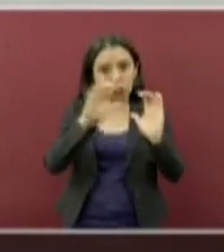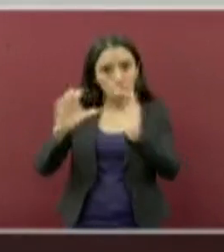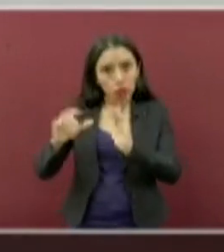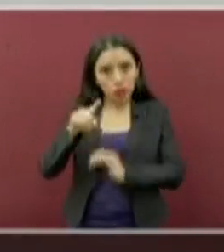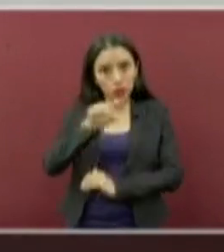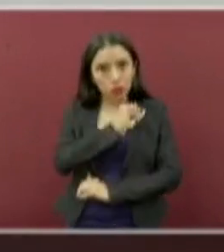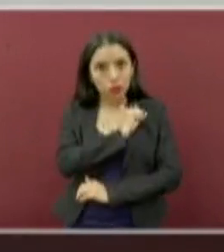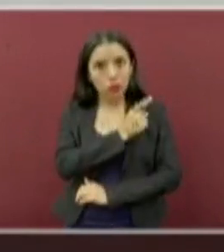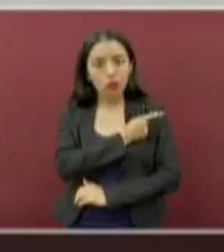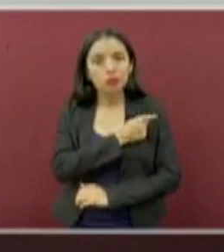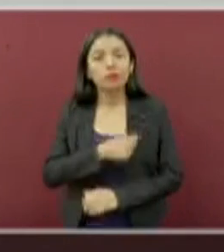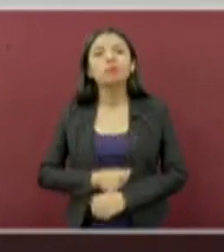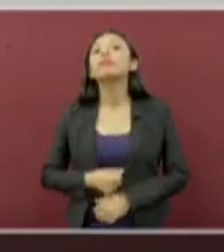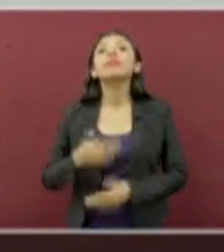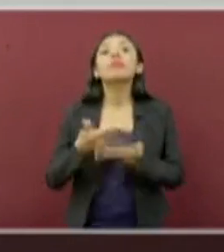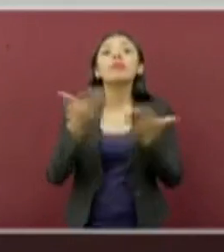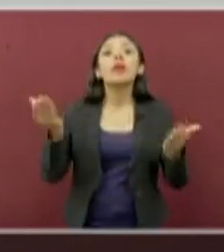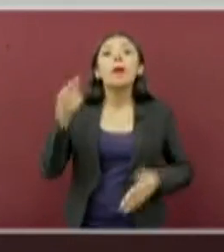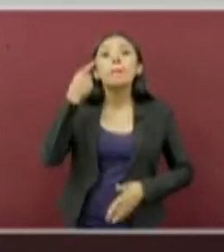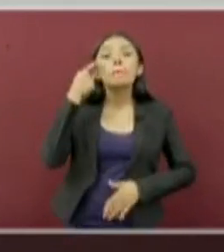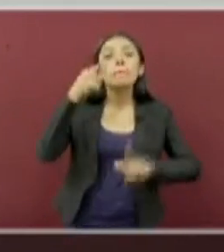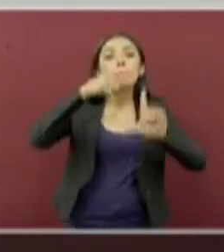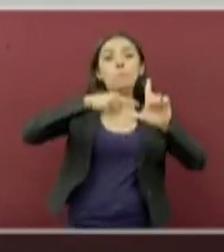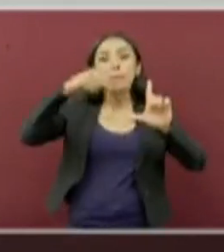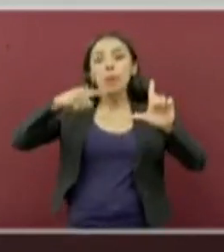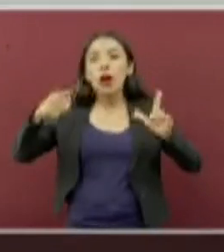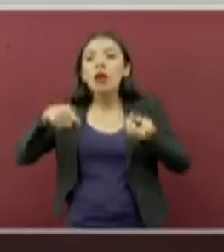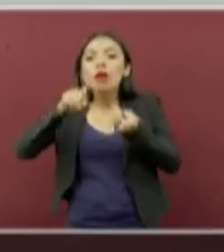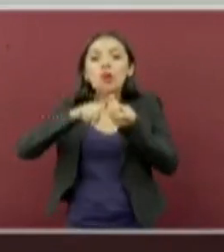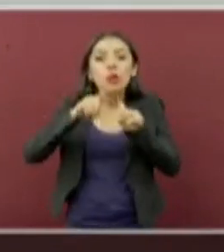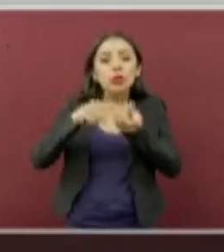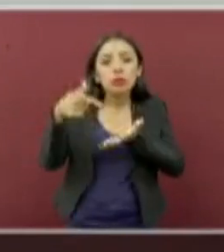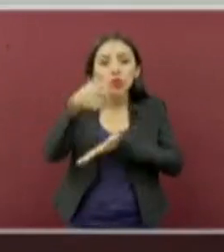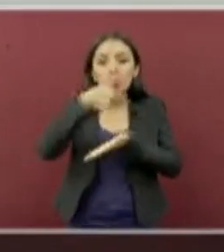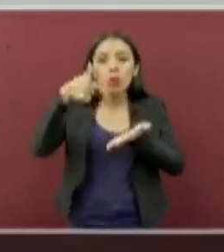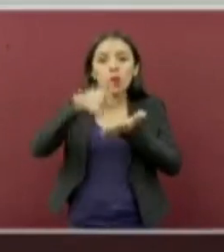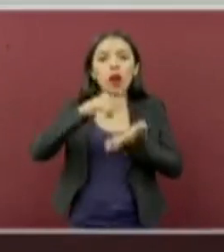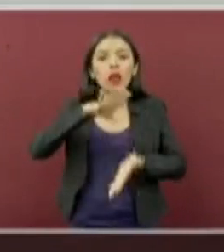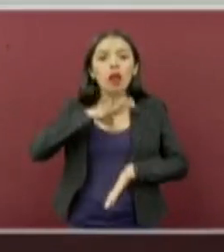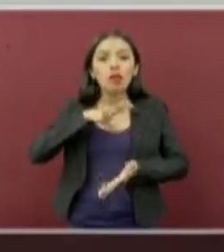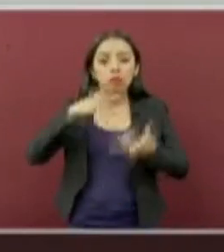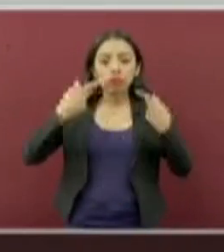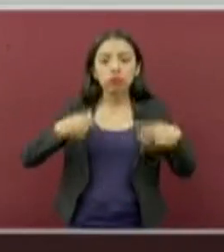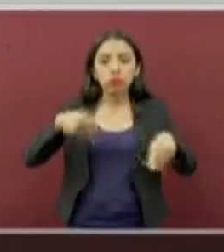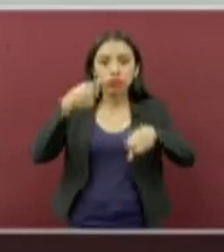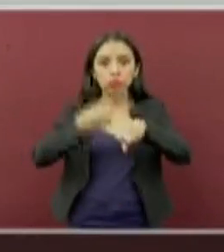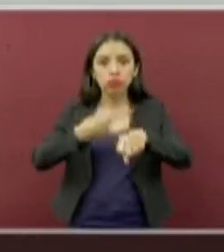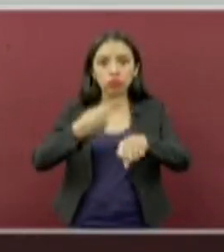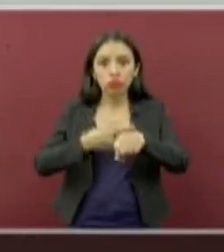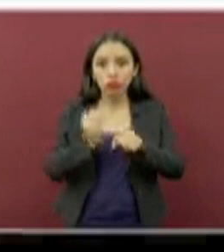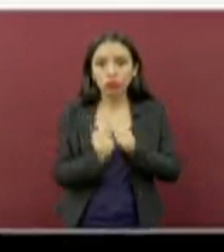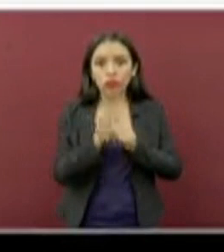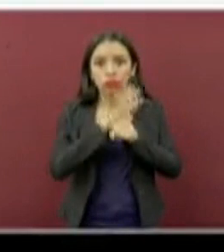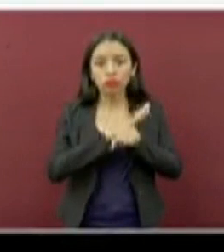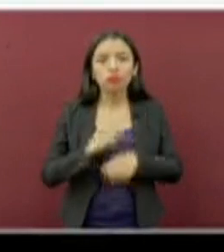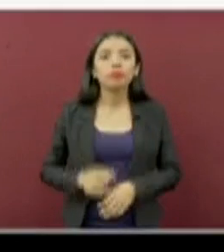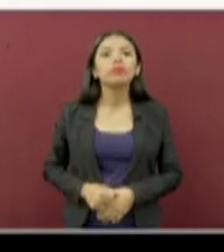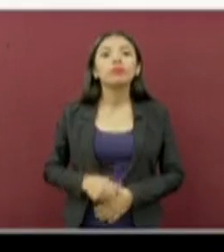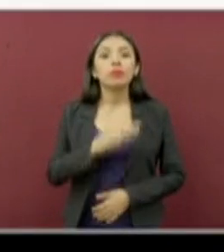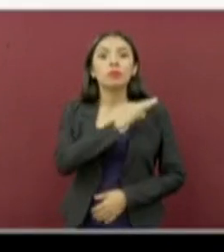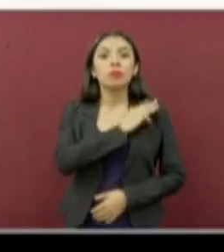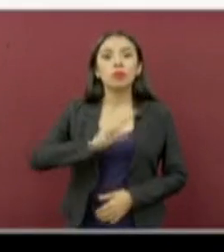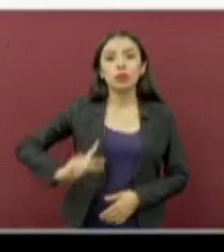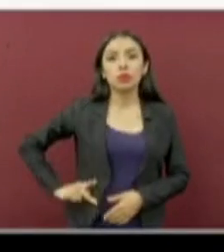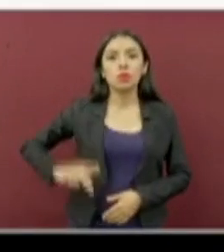les muestro en dónde se están identificando los pacientes con la enfermedad activa. Miren ustedes, el municipio de